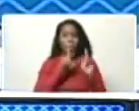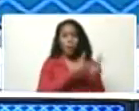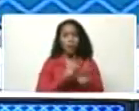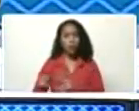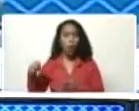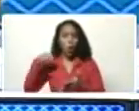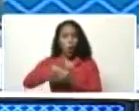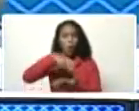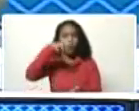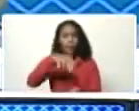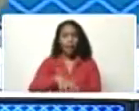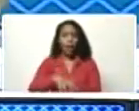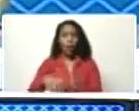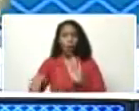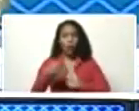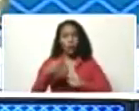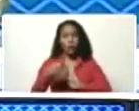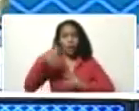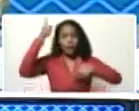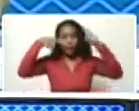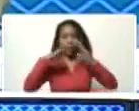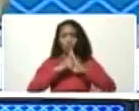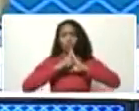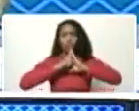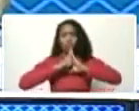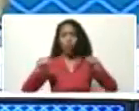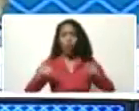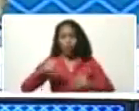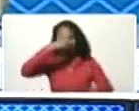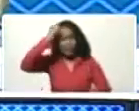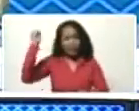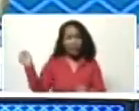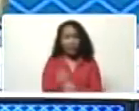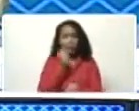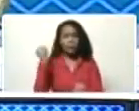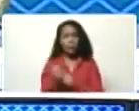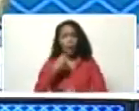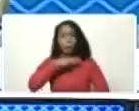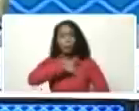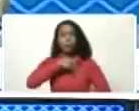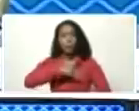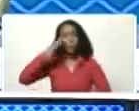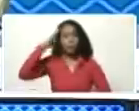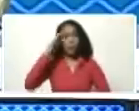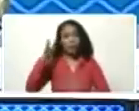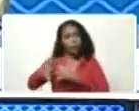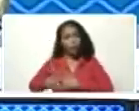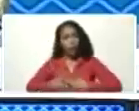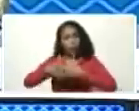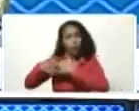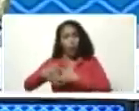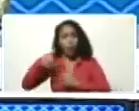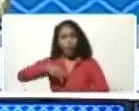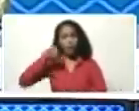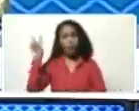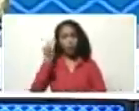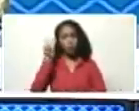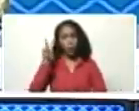de Estado contra el comandante Chávez, todos trabajaban para la misión militar norteamericana en Venezuela.